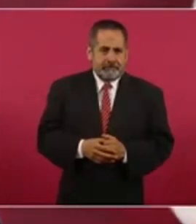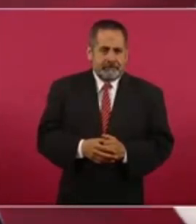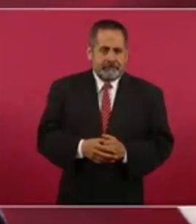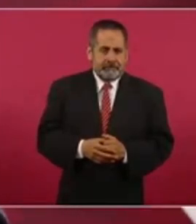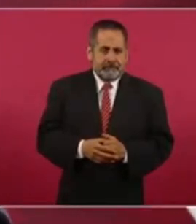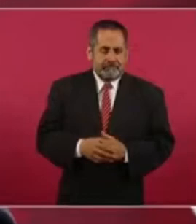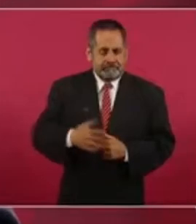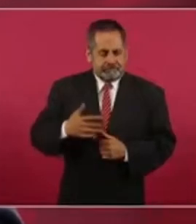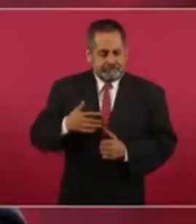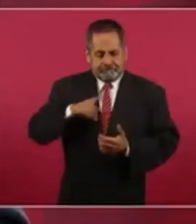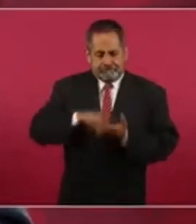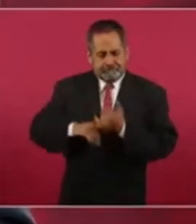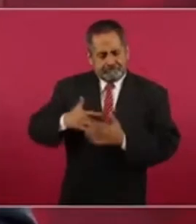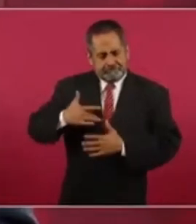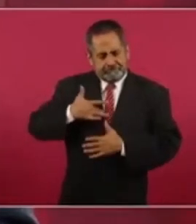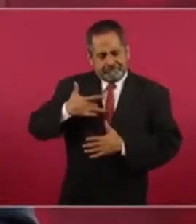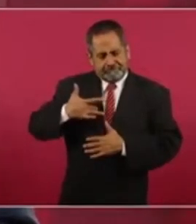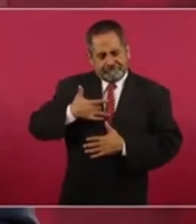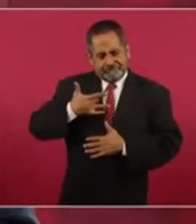sus buenos sentimientos.